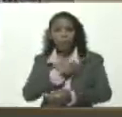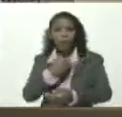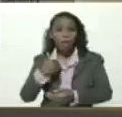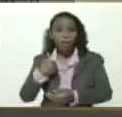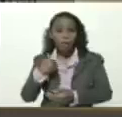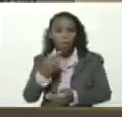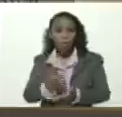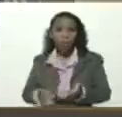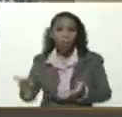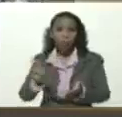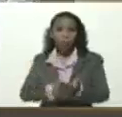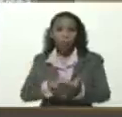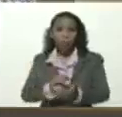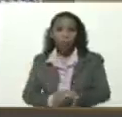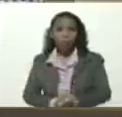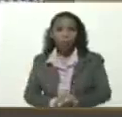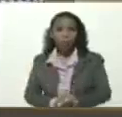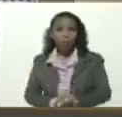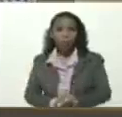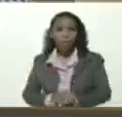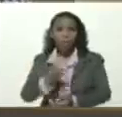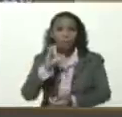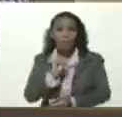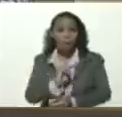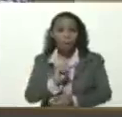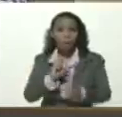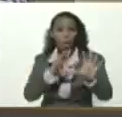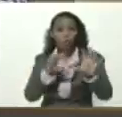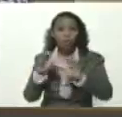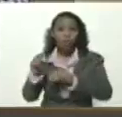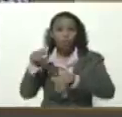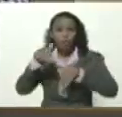reiterar, el 0800 Votemos,